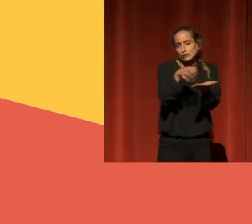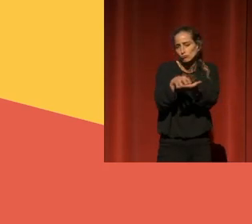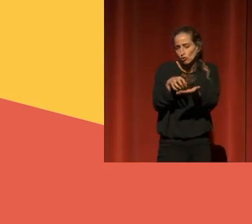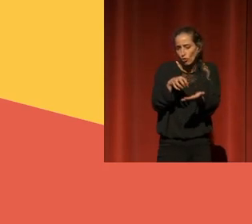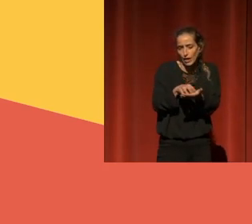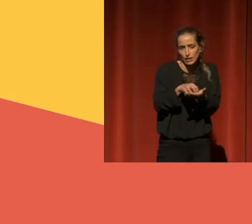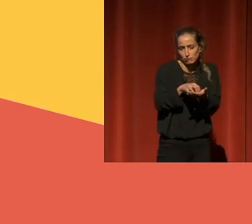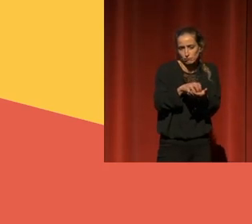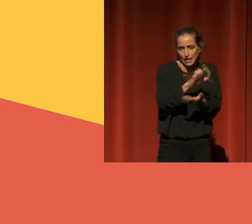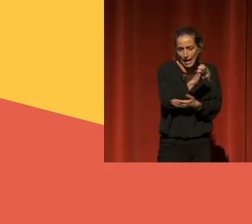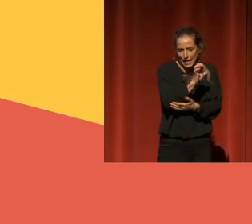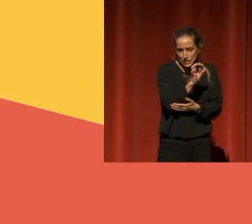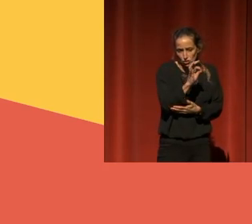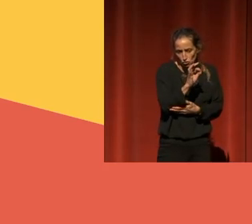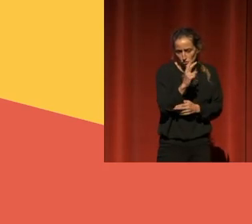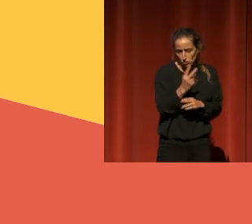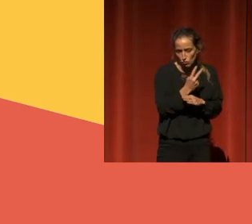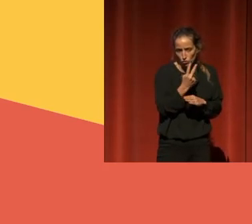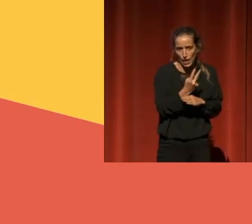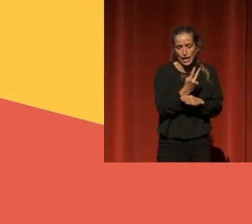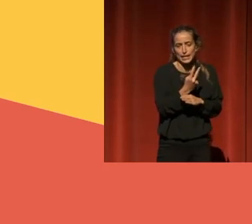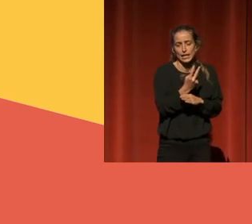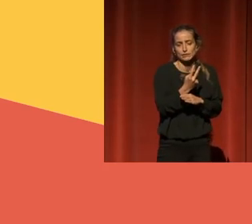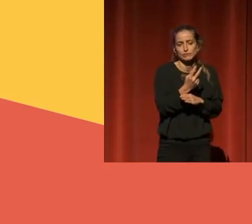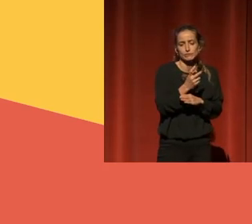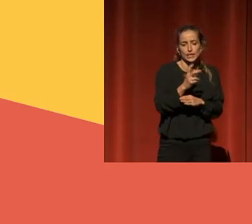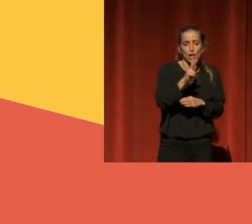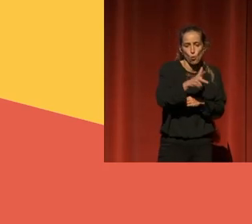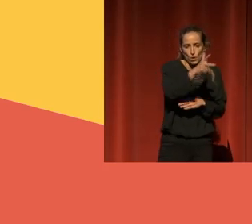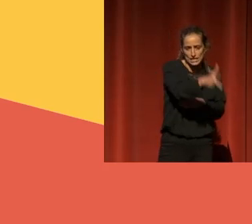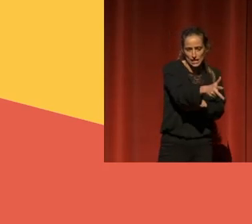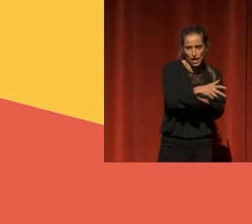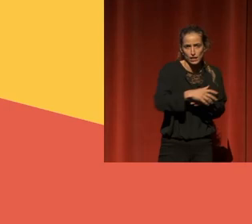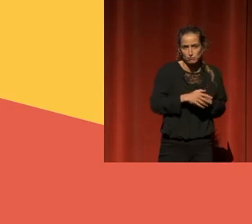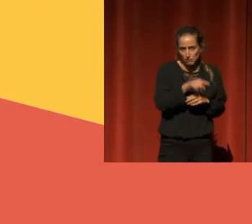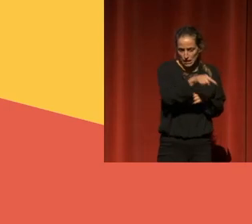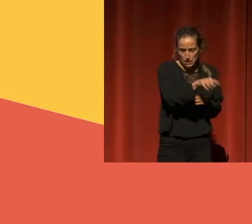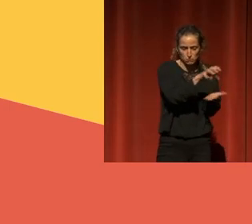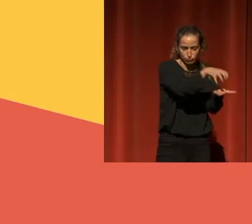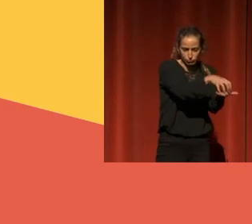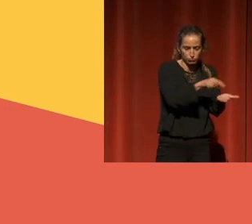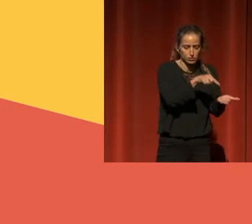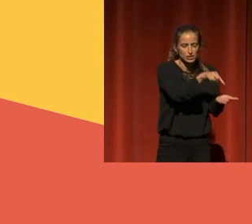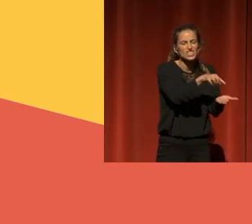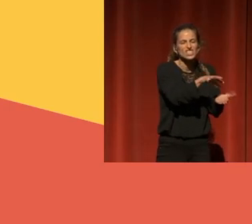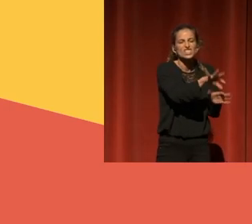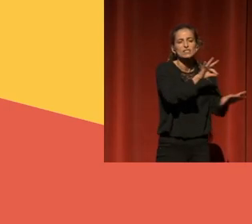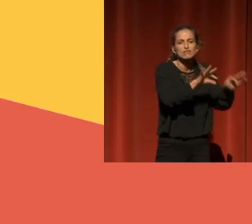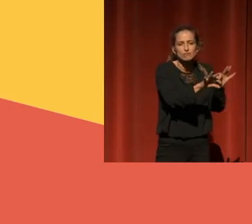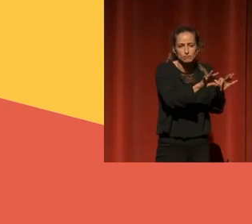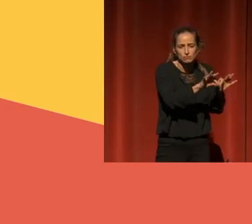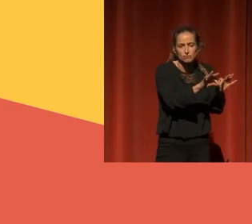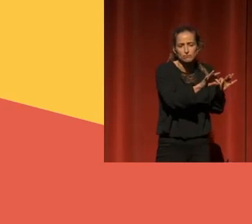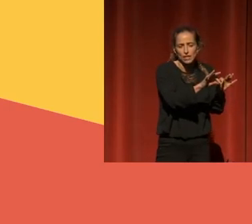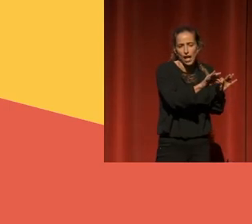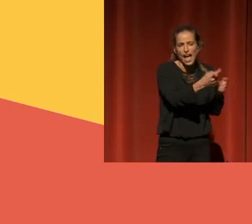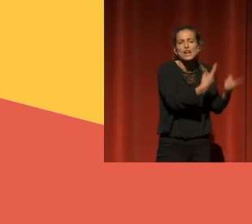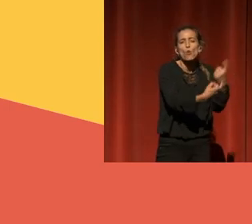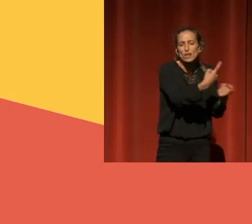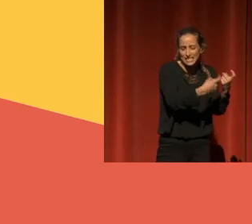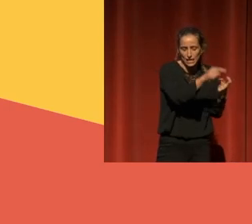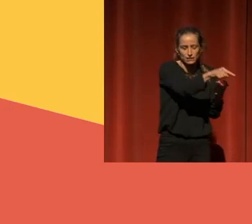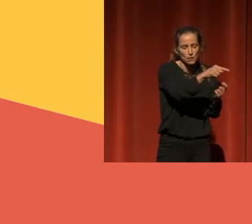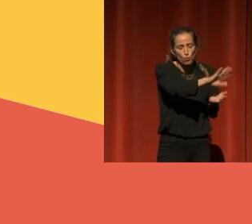de de huesca y luego los datos que se obtuvieron en el estudio se han